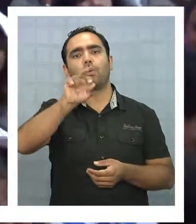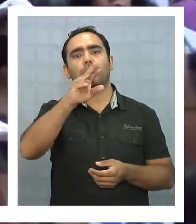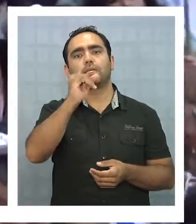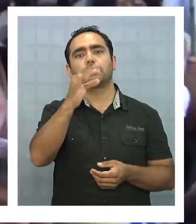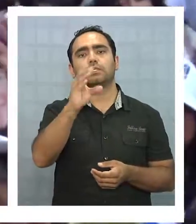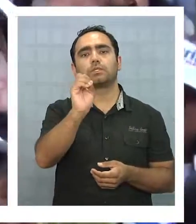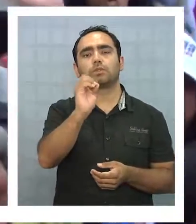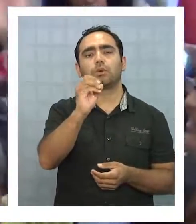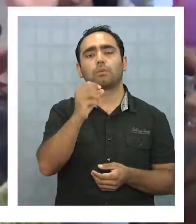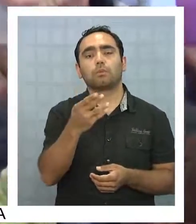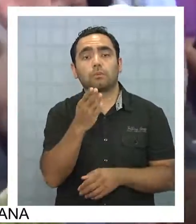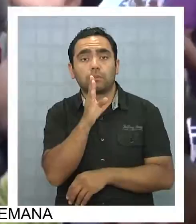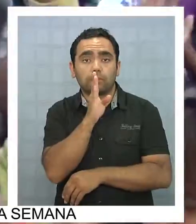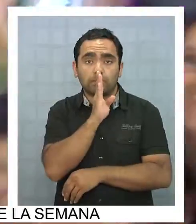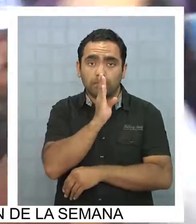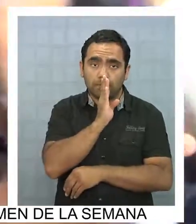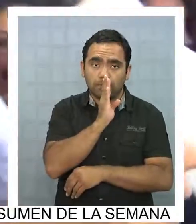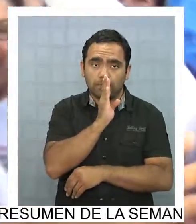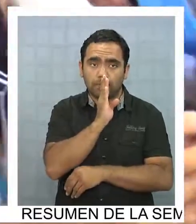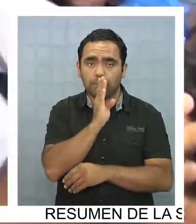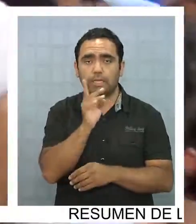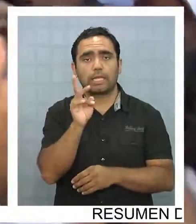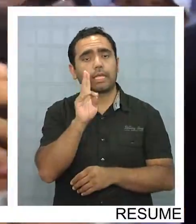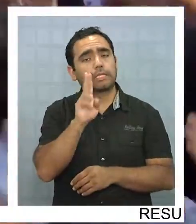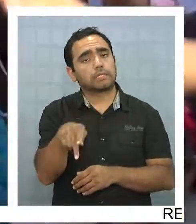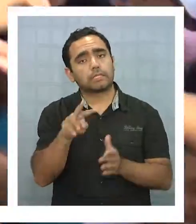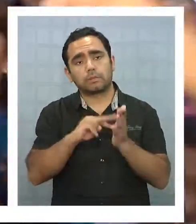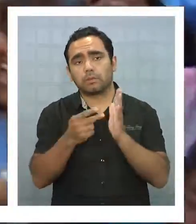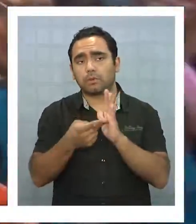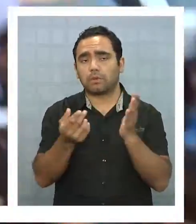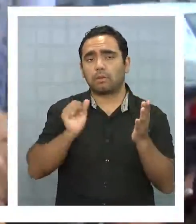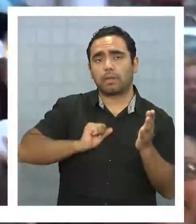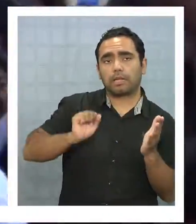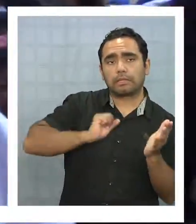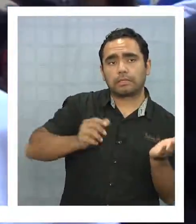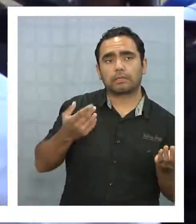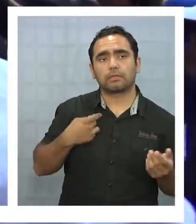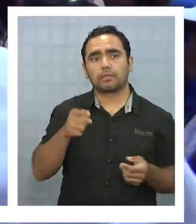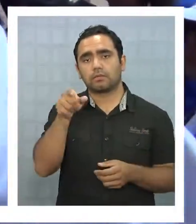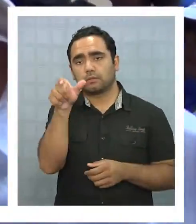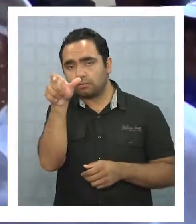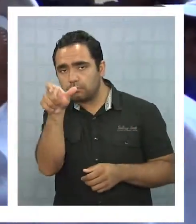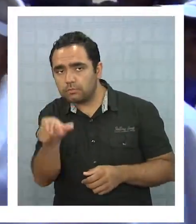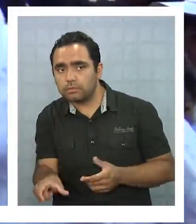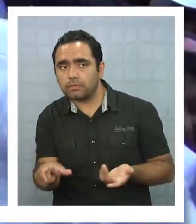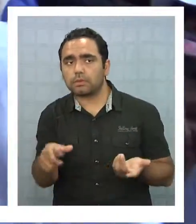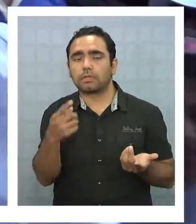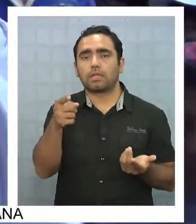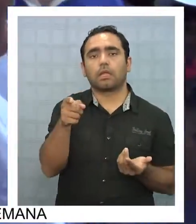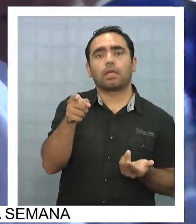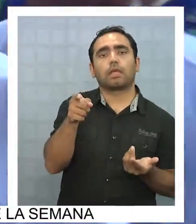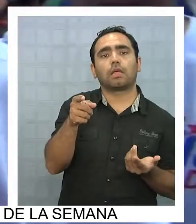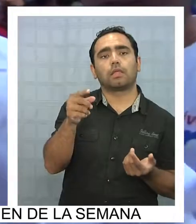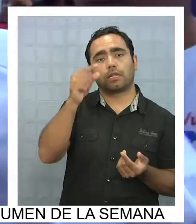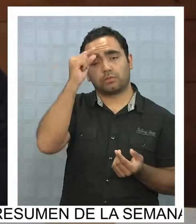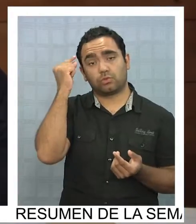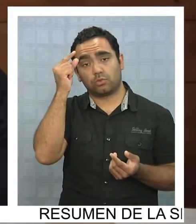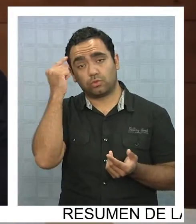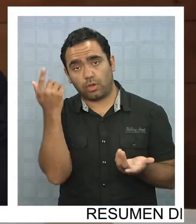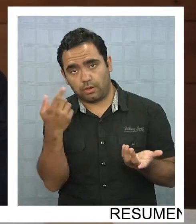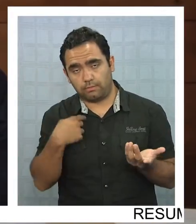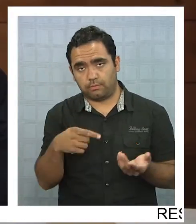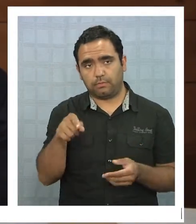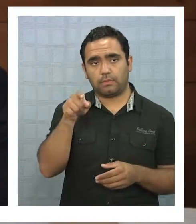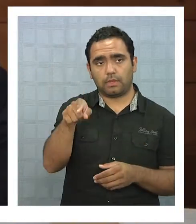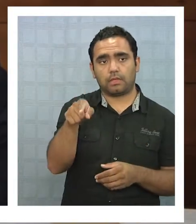de bulla y sin actuaciones sobresalientes. Ese es el perfil del más pequeño del clan Soria, quien ha tenido que